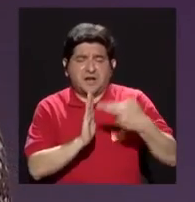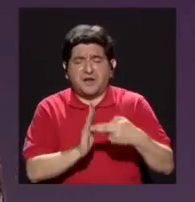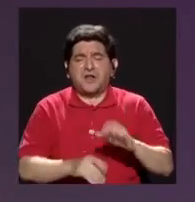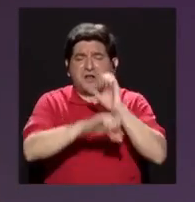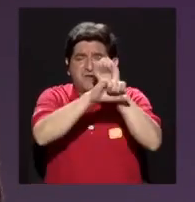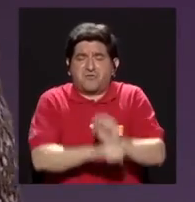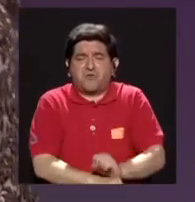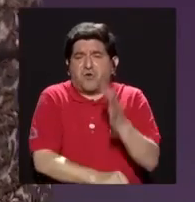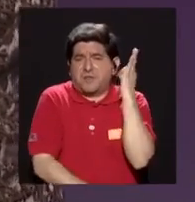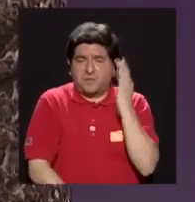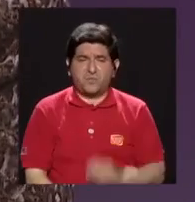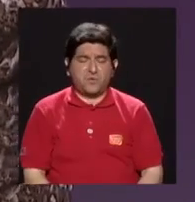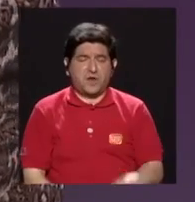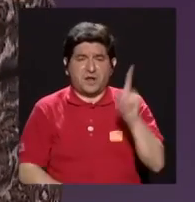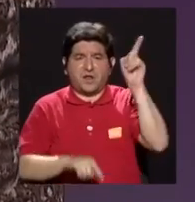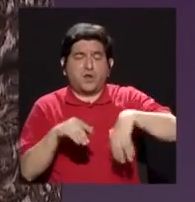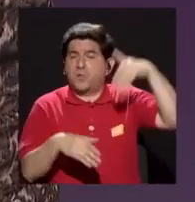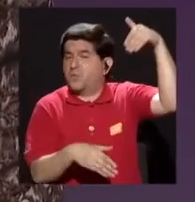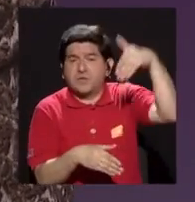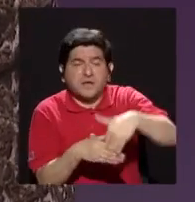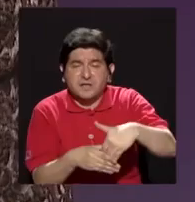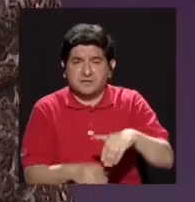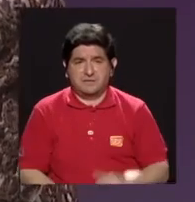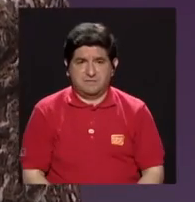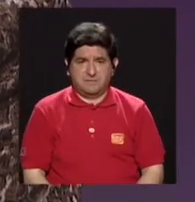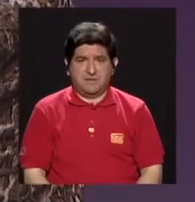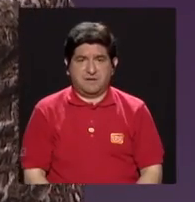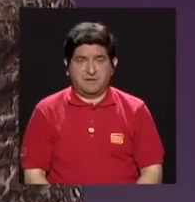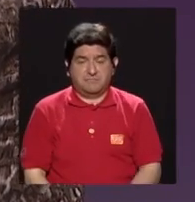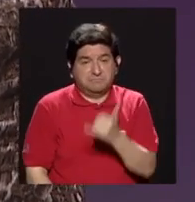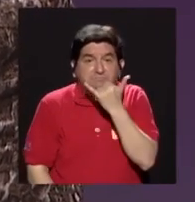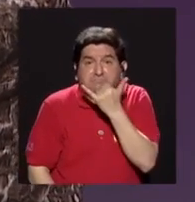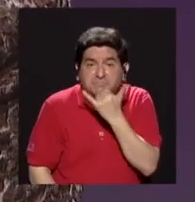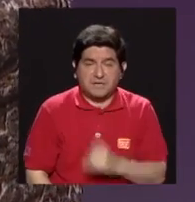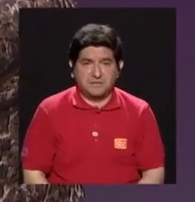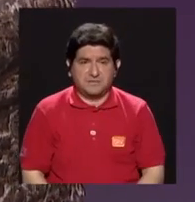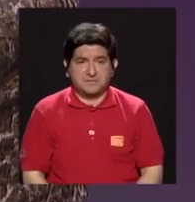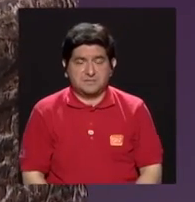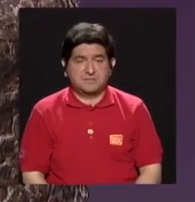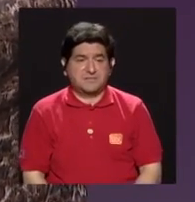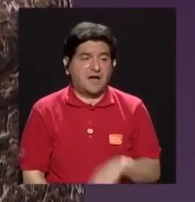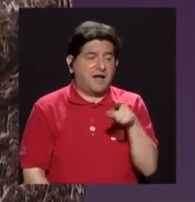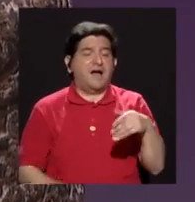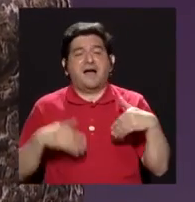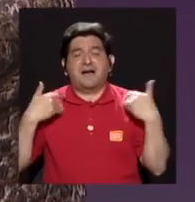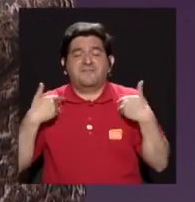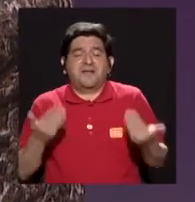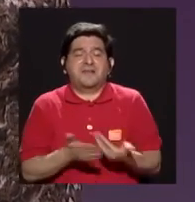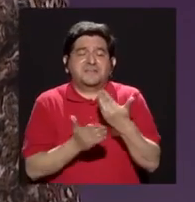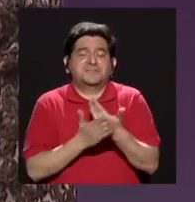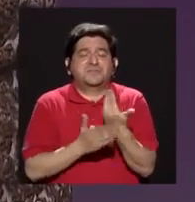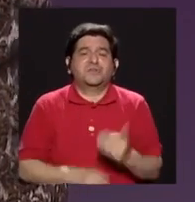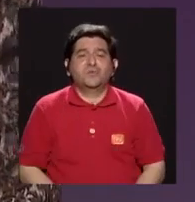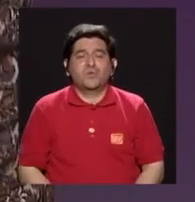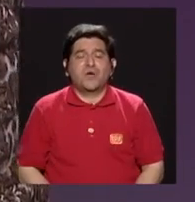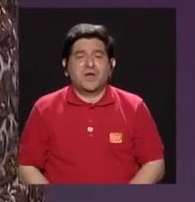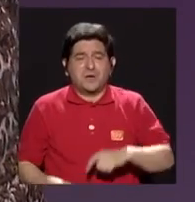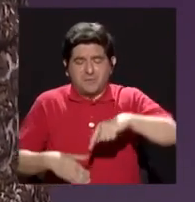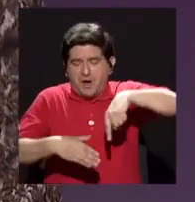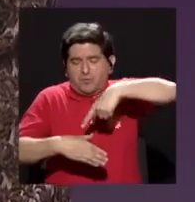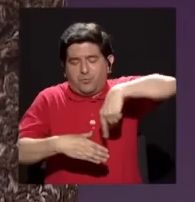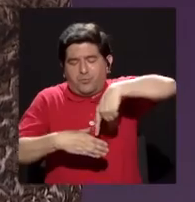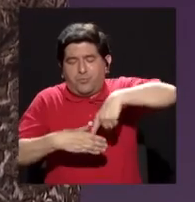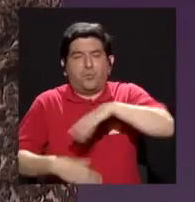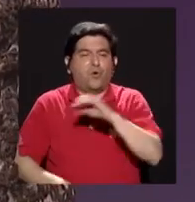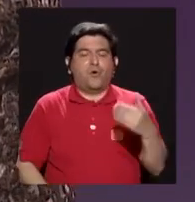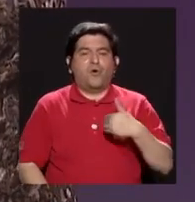mujer en el cual no podemos irrumpir o sea resulta que para no va a ser feliz tener una nueva batidora de mano no va a ser feliz